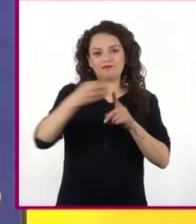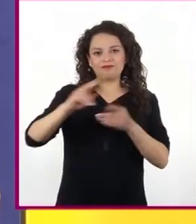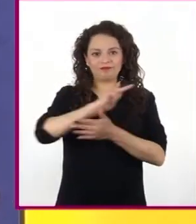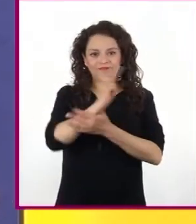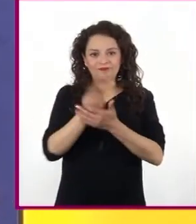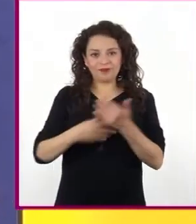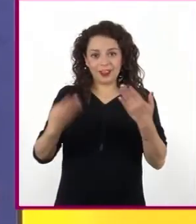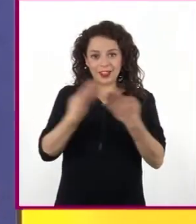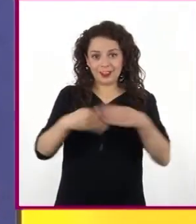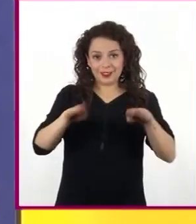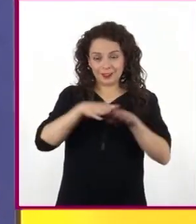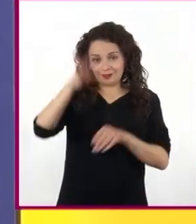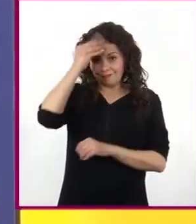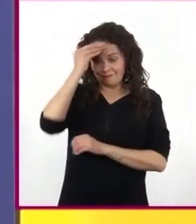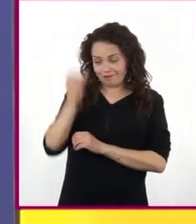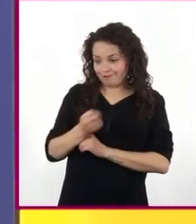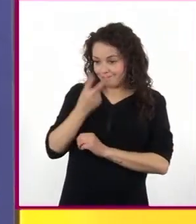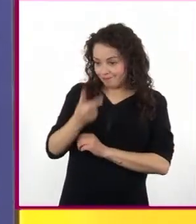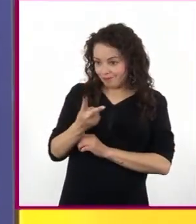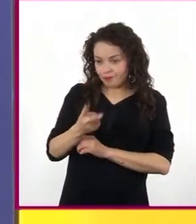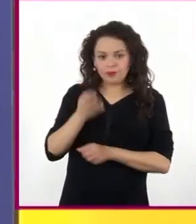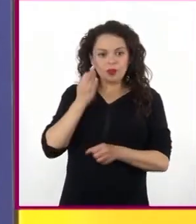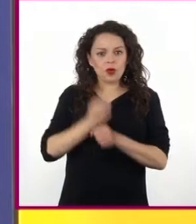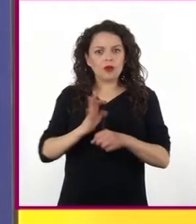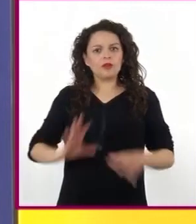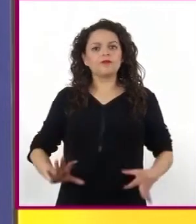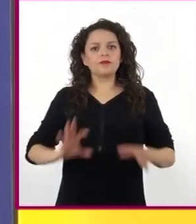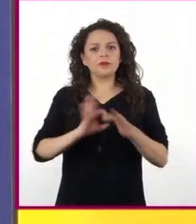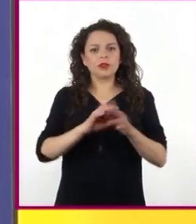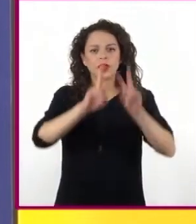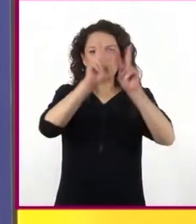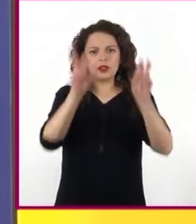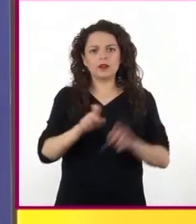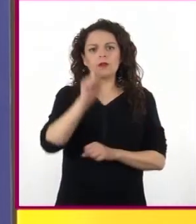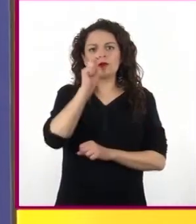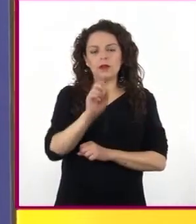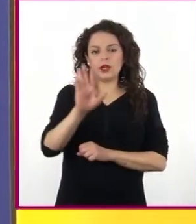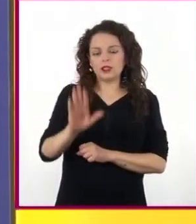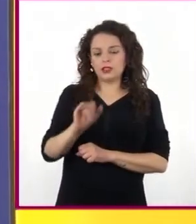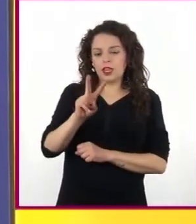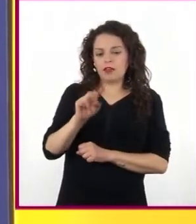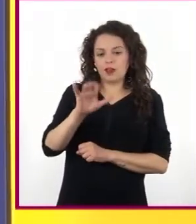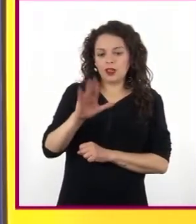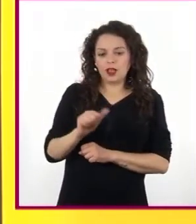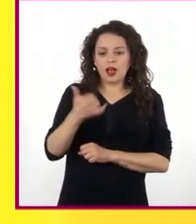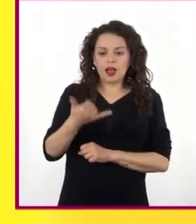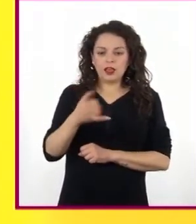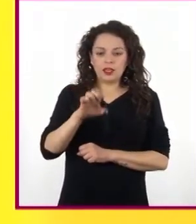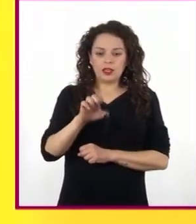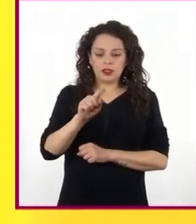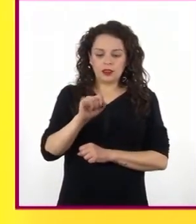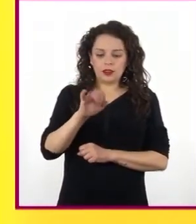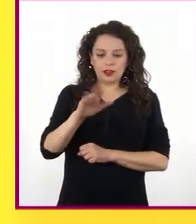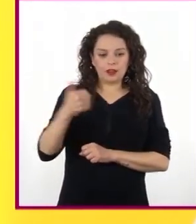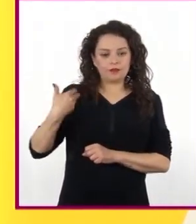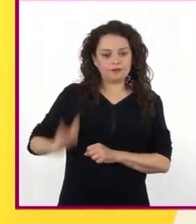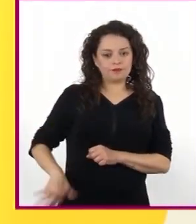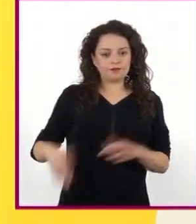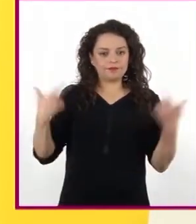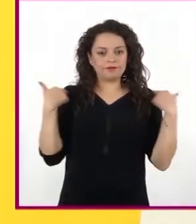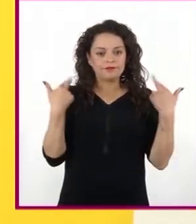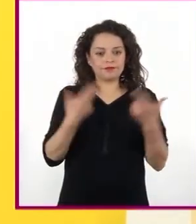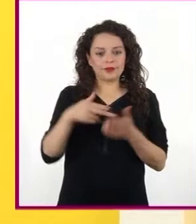2. En esta ocasión corresponde a la asignatura Formación Cívica y Ética. Soy el profesor Mario Jesús Gómez